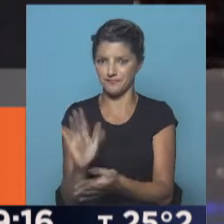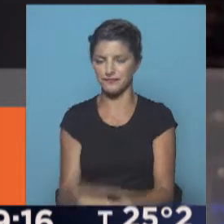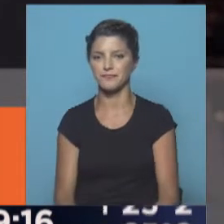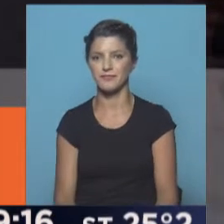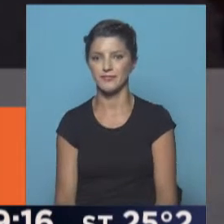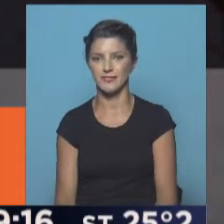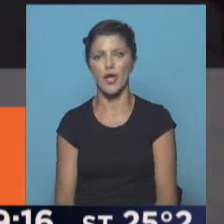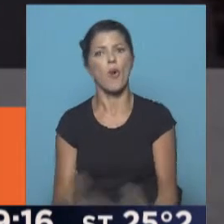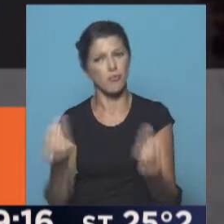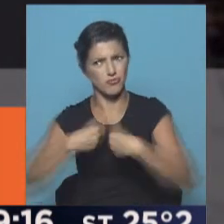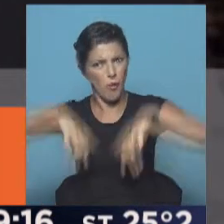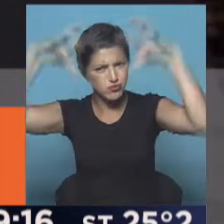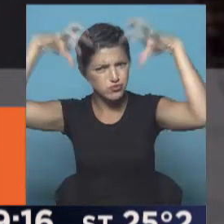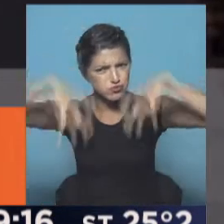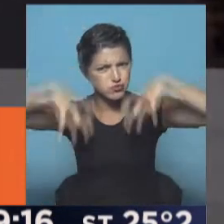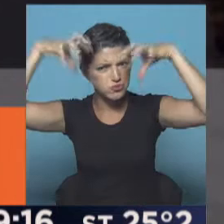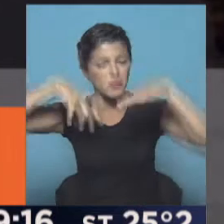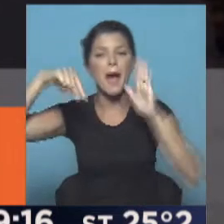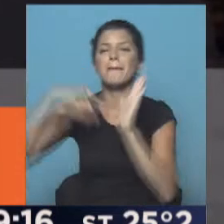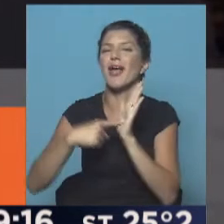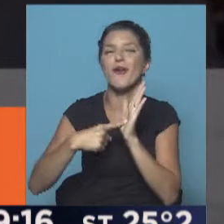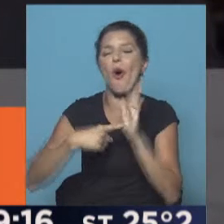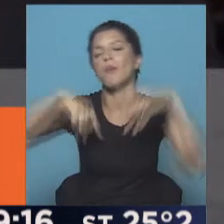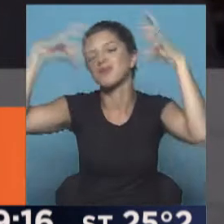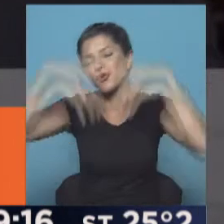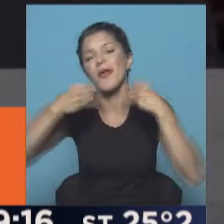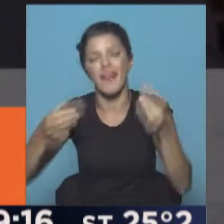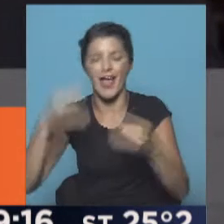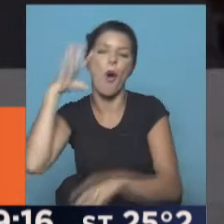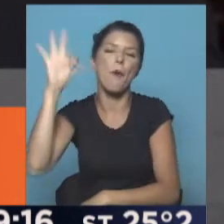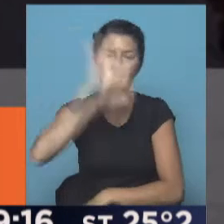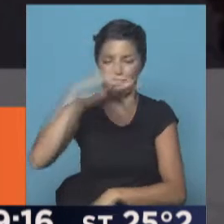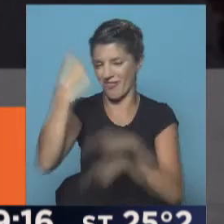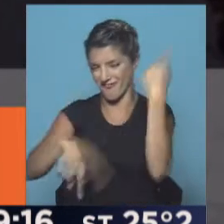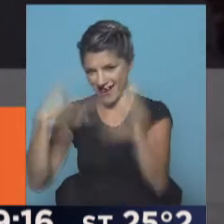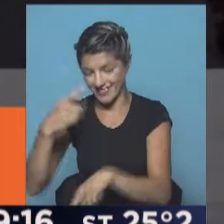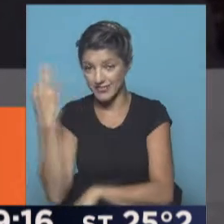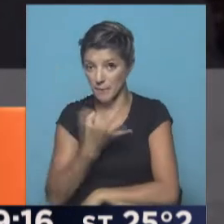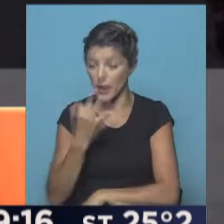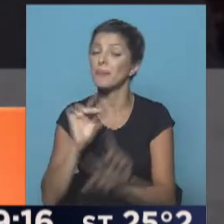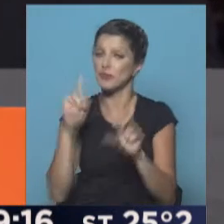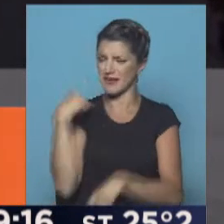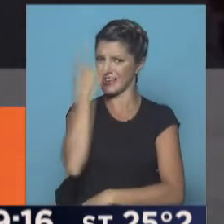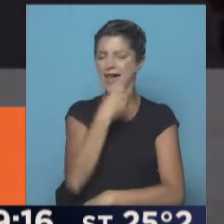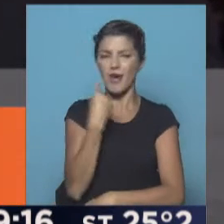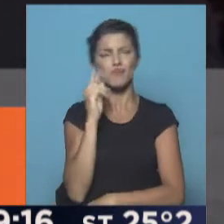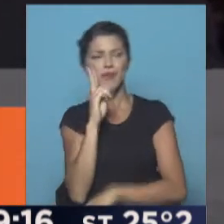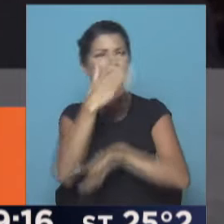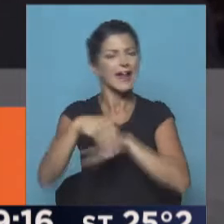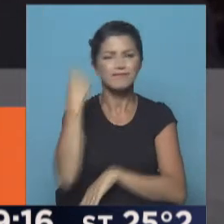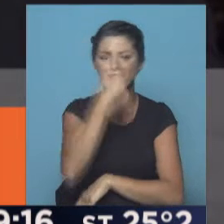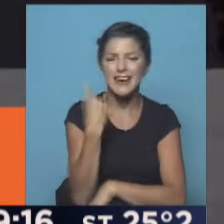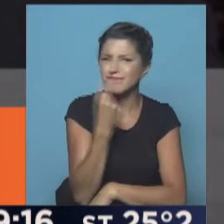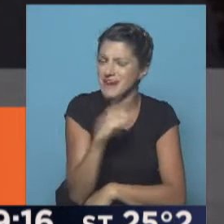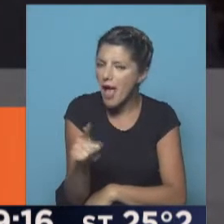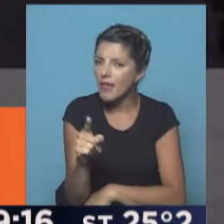con lluvia, pero con lluvia de comentarios y también con caras raras en la calle, caras mustias, te